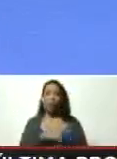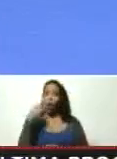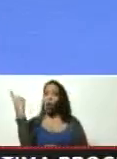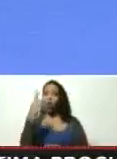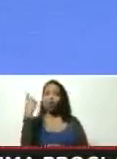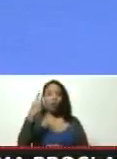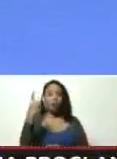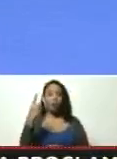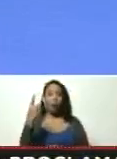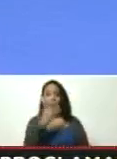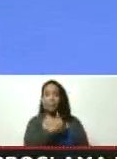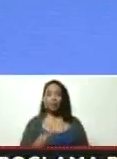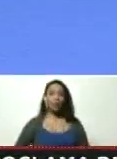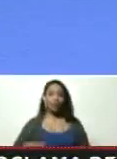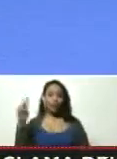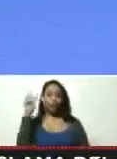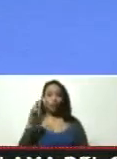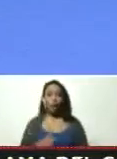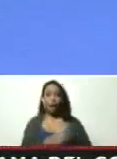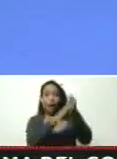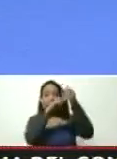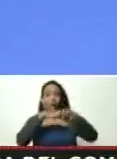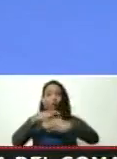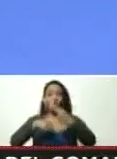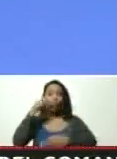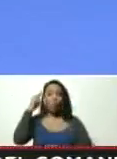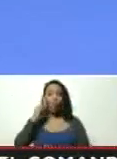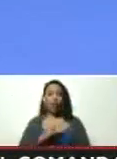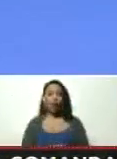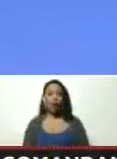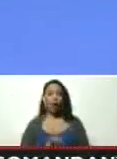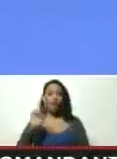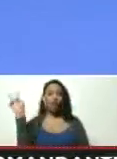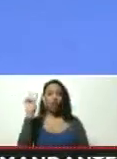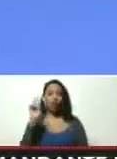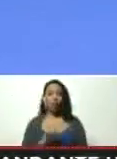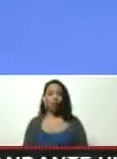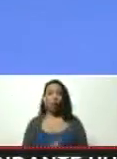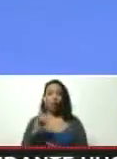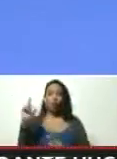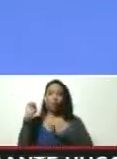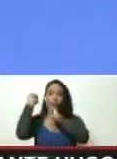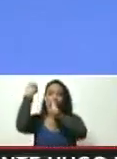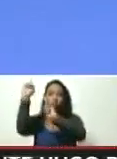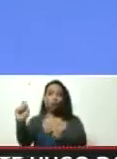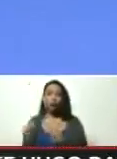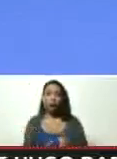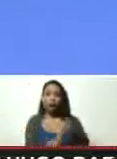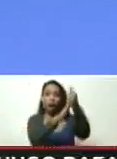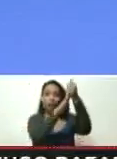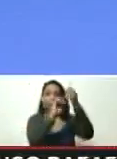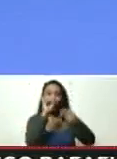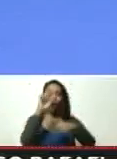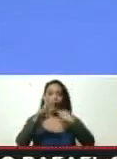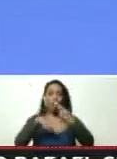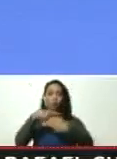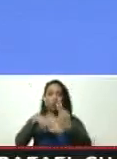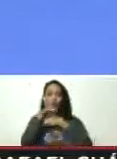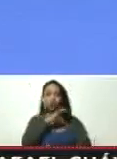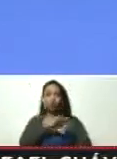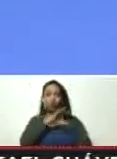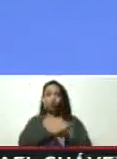el presidente de Venezuela y líder de la revolución bolivariana en Venezuela, te correspondería ser el líder de una revolución